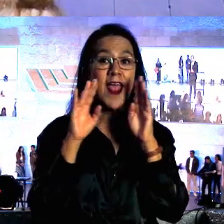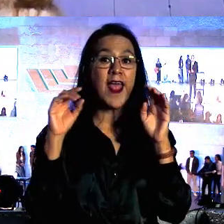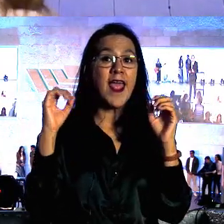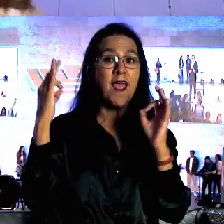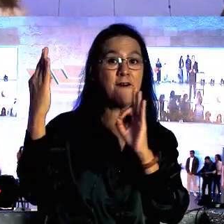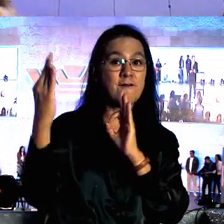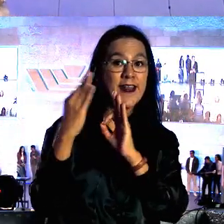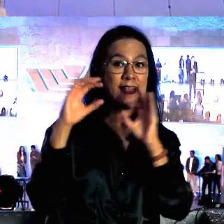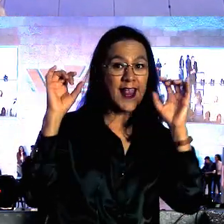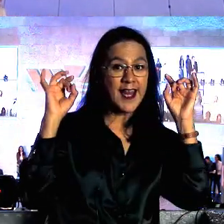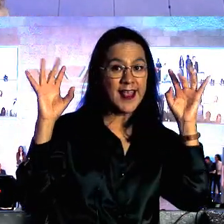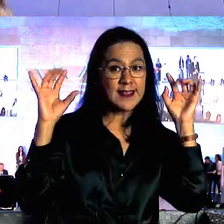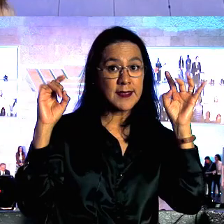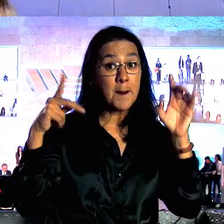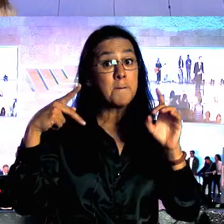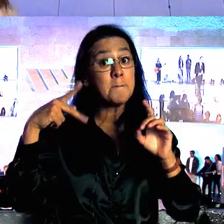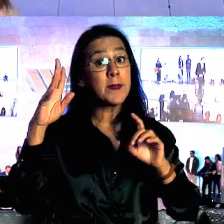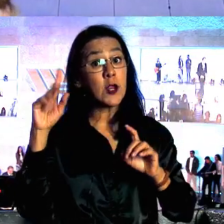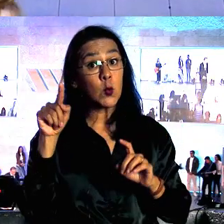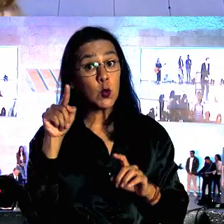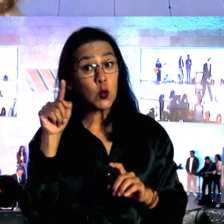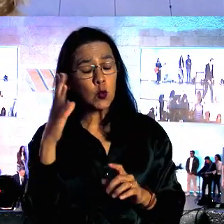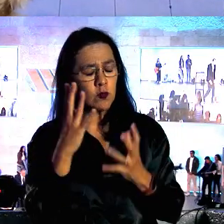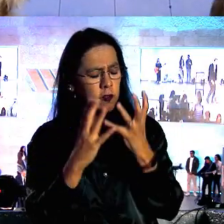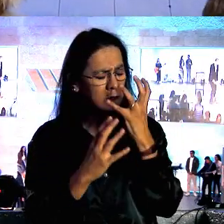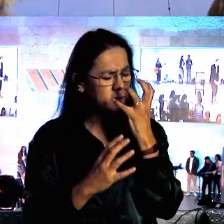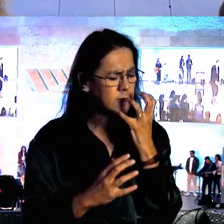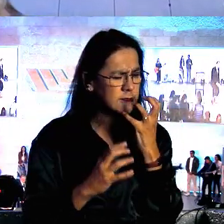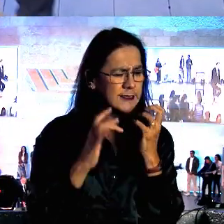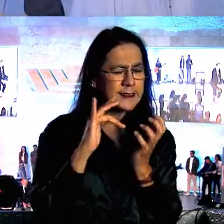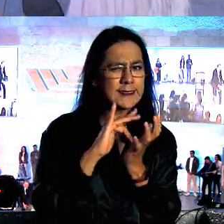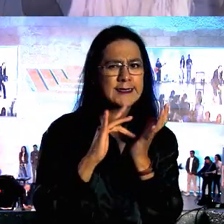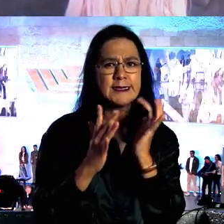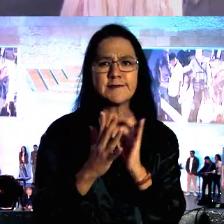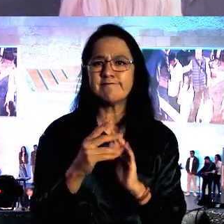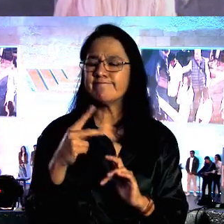de Él Jesús también se avergüenzará de Él sus nombres son